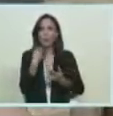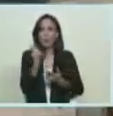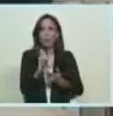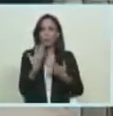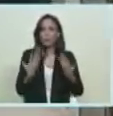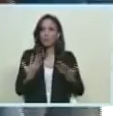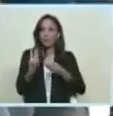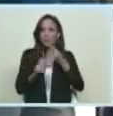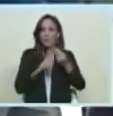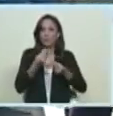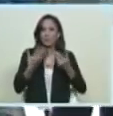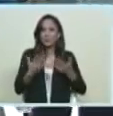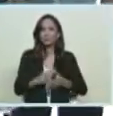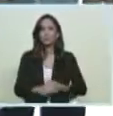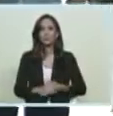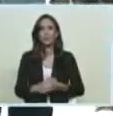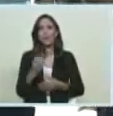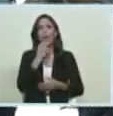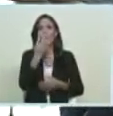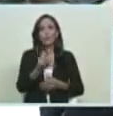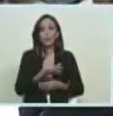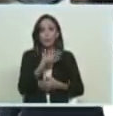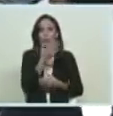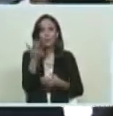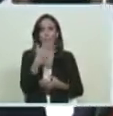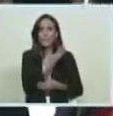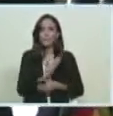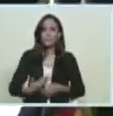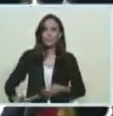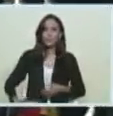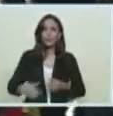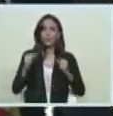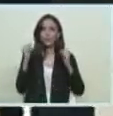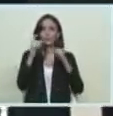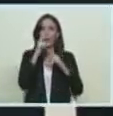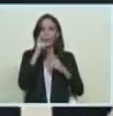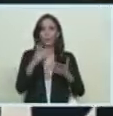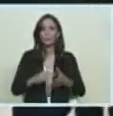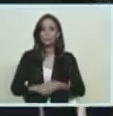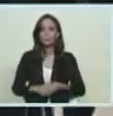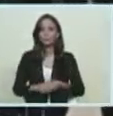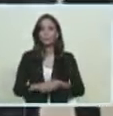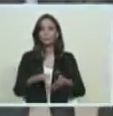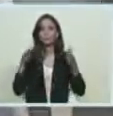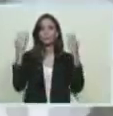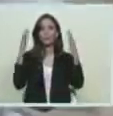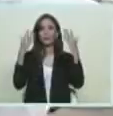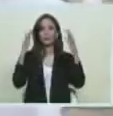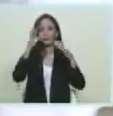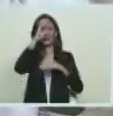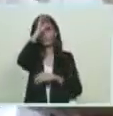jóvenes. Buenas tardes, presidente. Bueno, nuestras impresiones, imagínense.